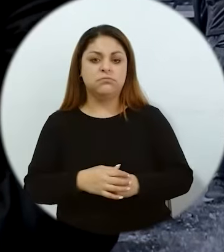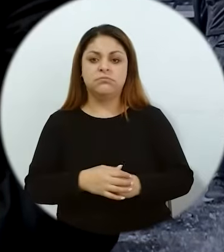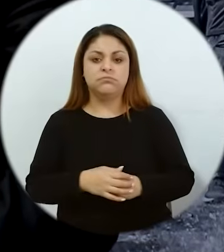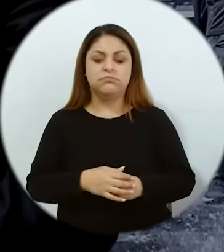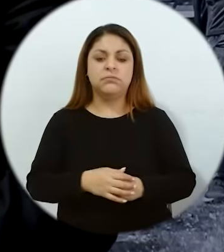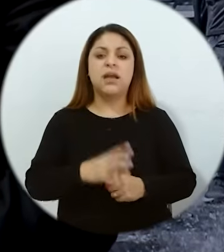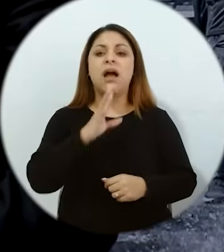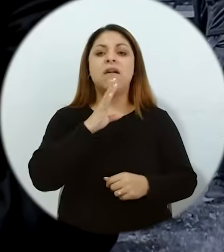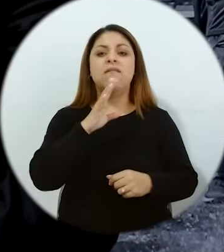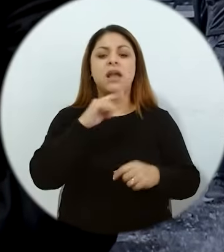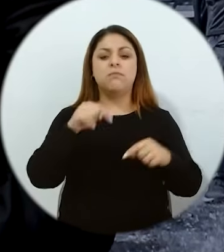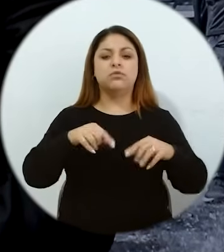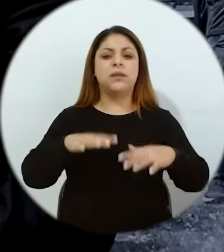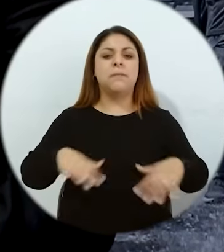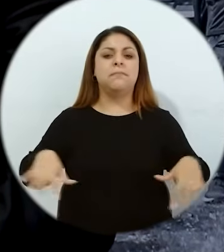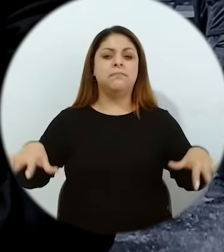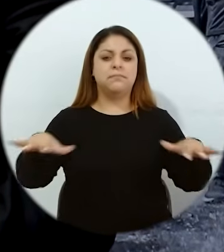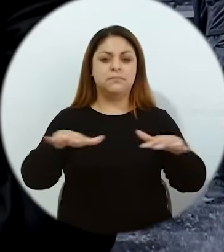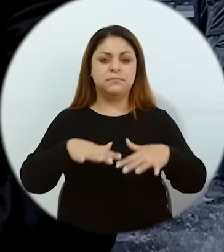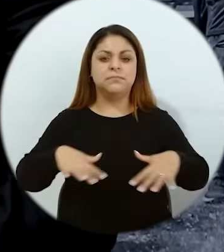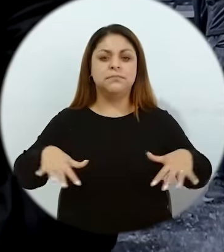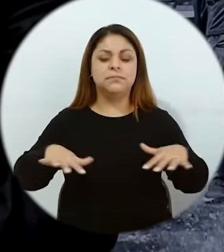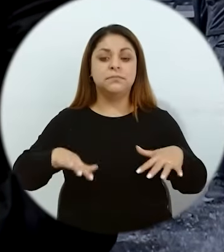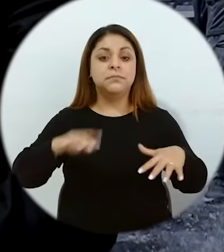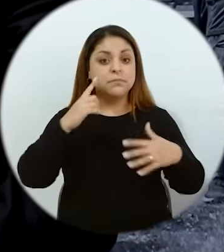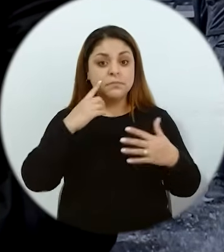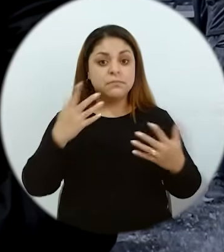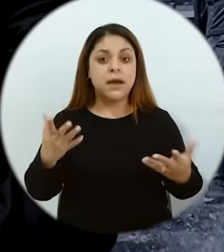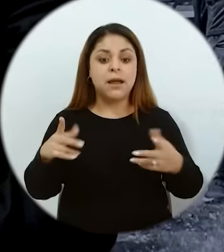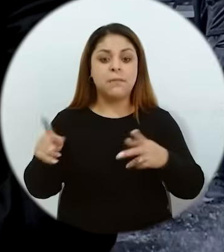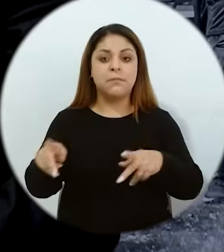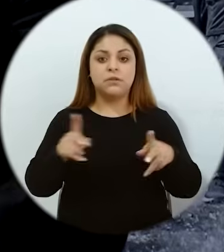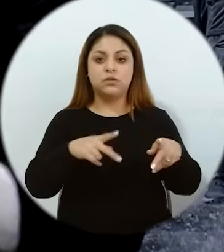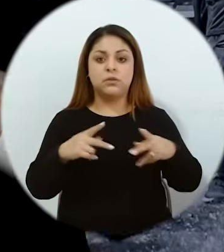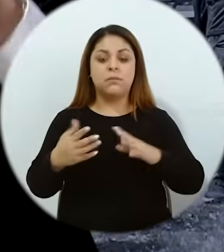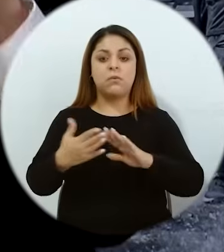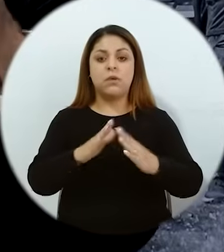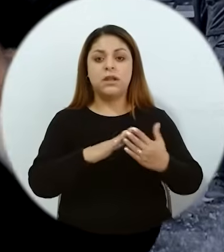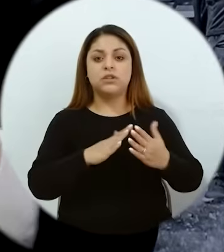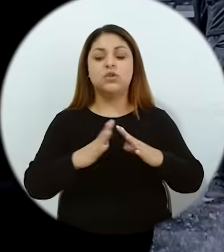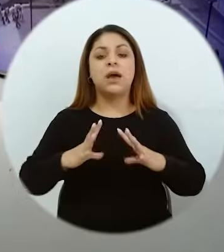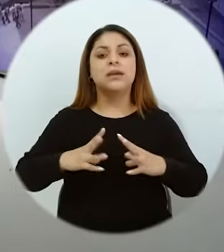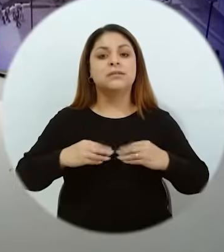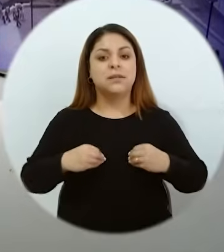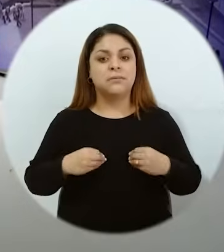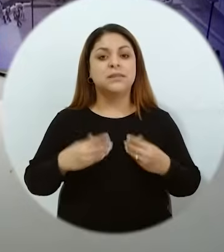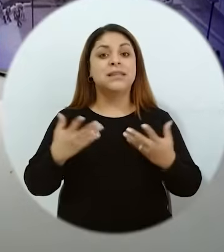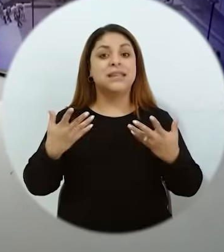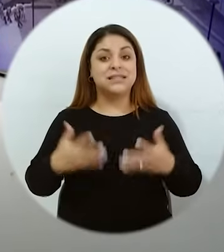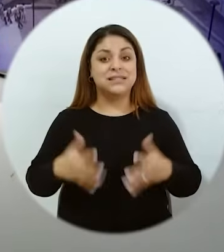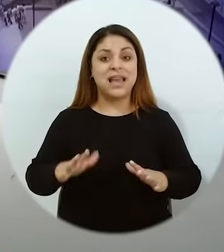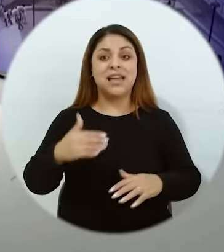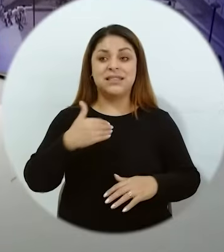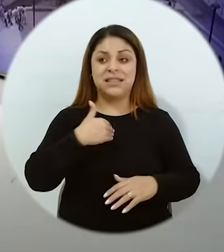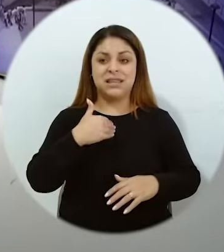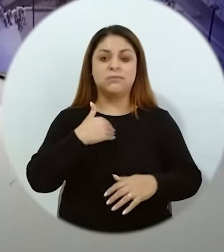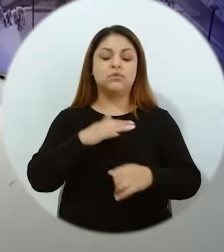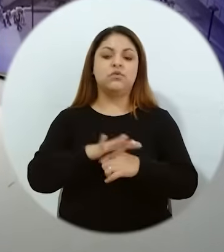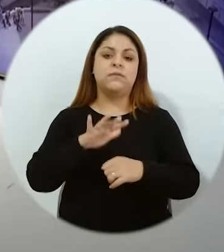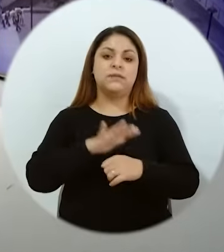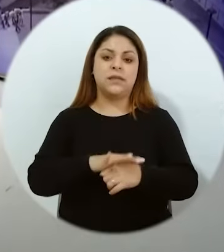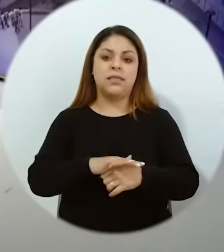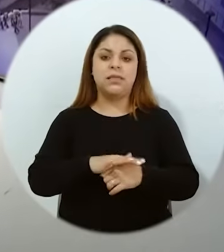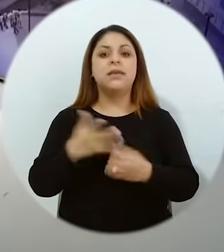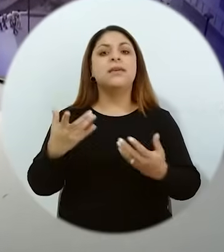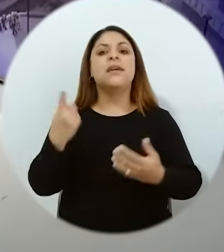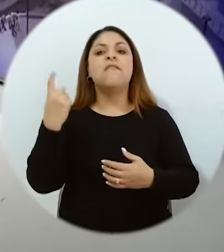reformas. No. Estamos hablando de ambientes para que la población acepte que lo que ya hemos